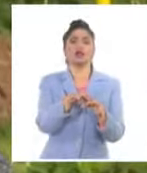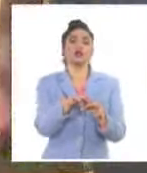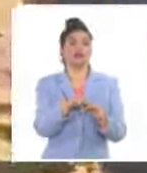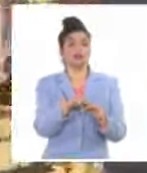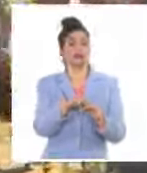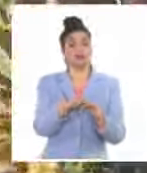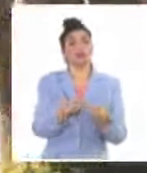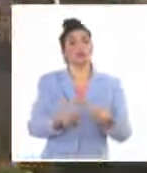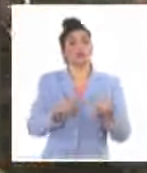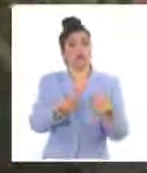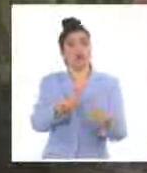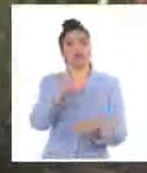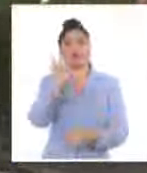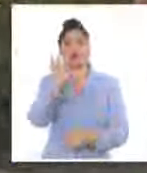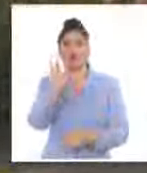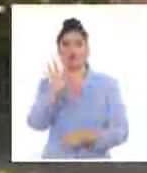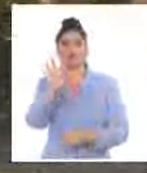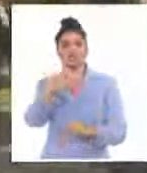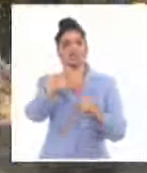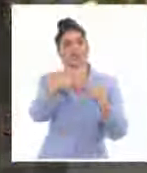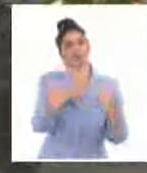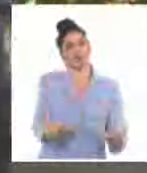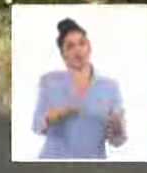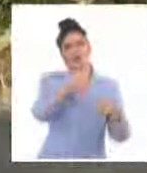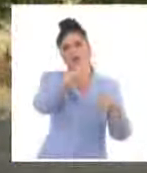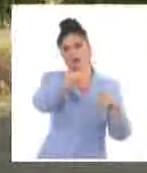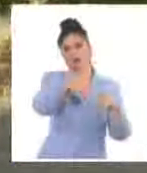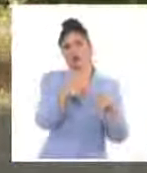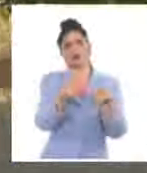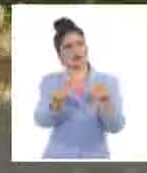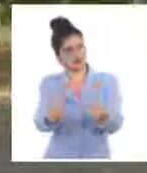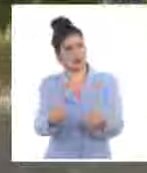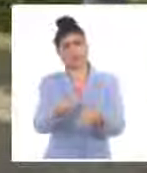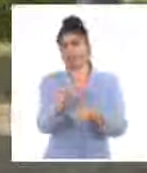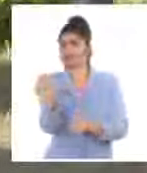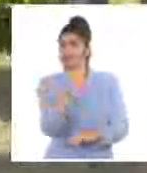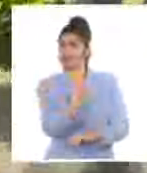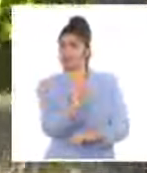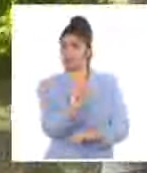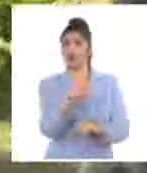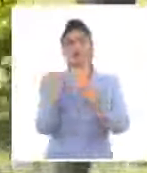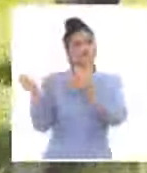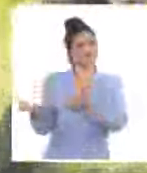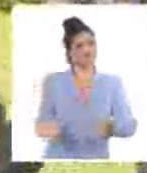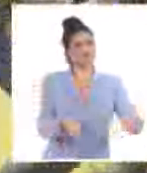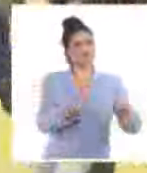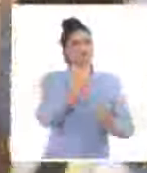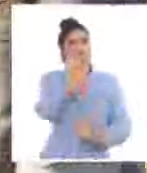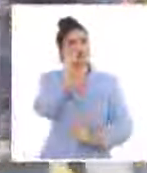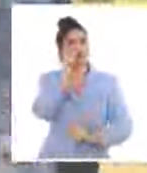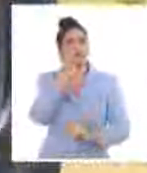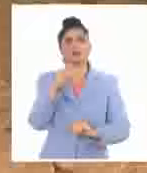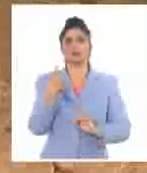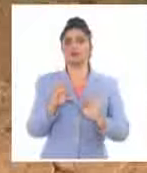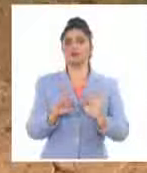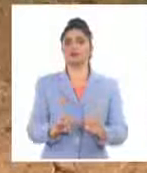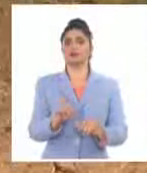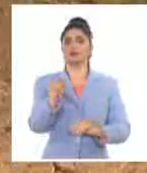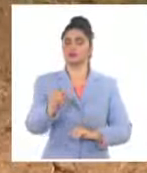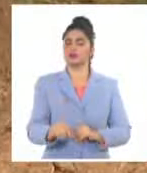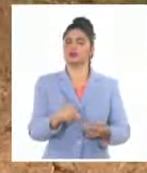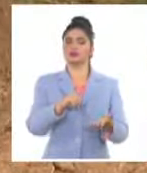entrega a población. Recientemente, Dixon recibió en su finca al primer secretario del Comité Central del Partido